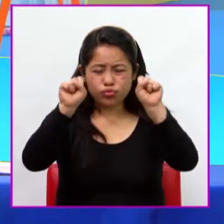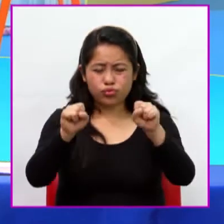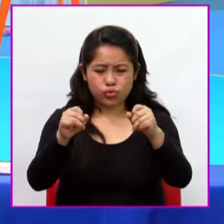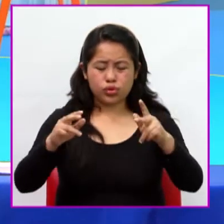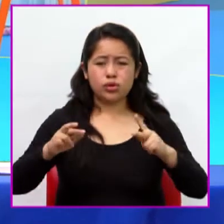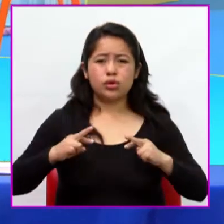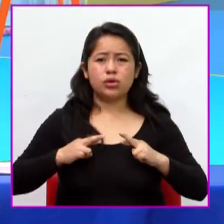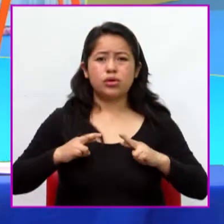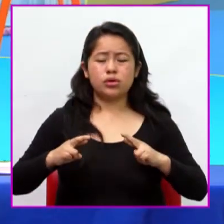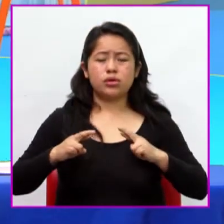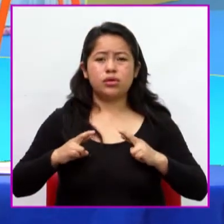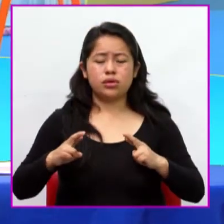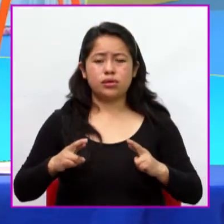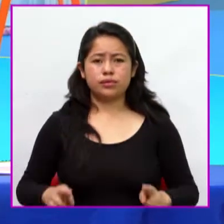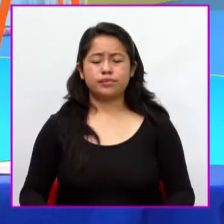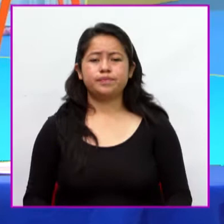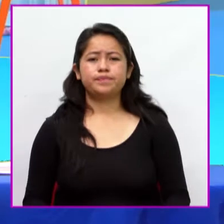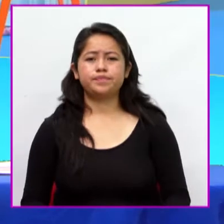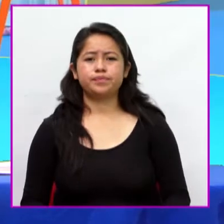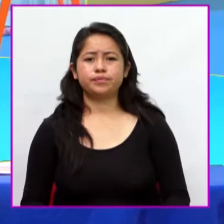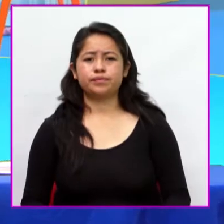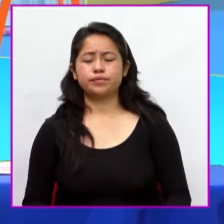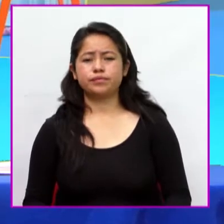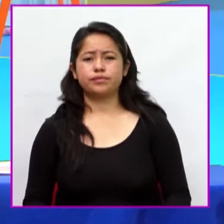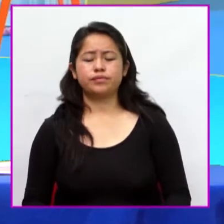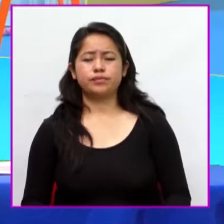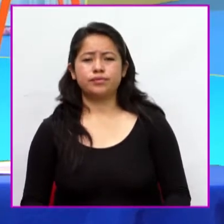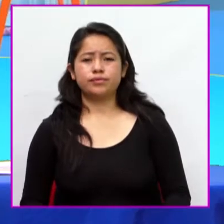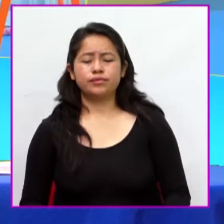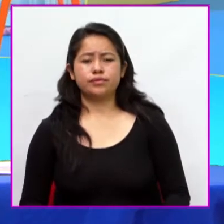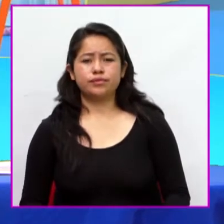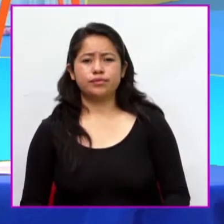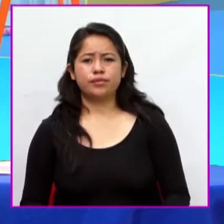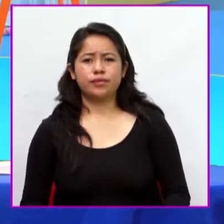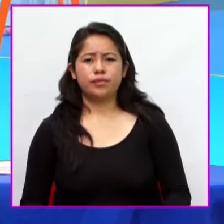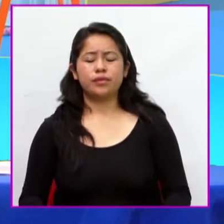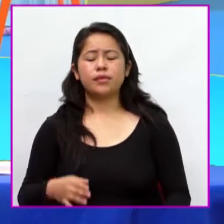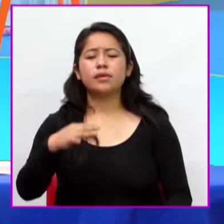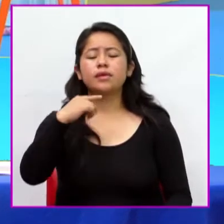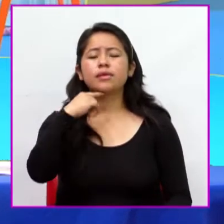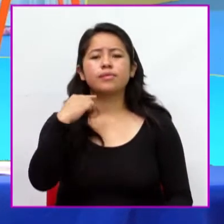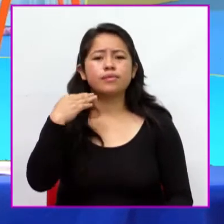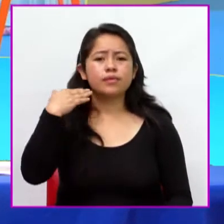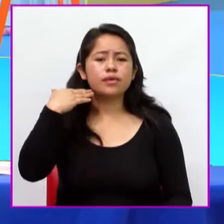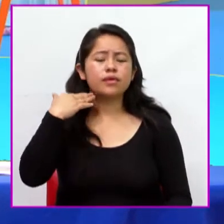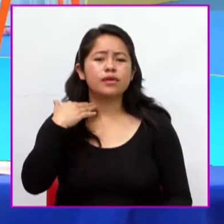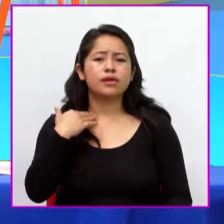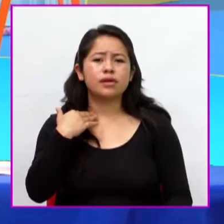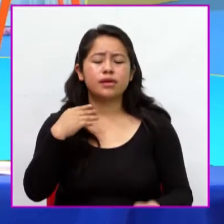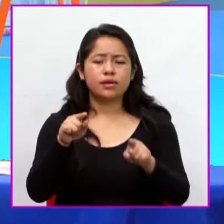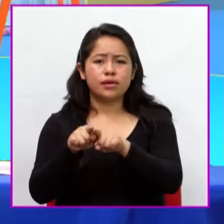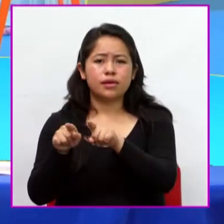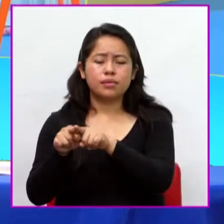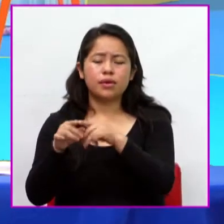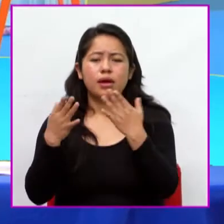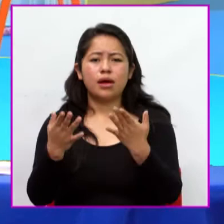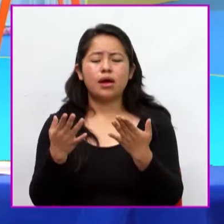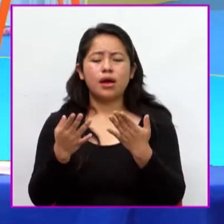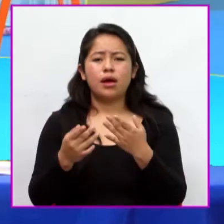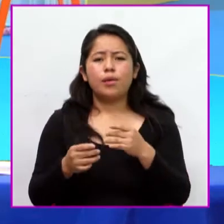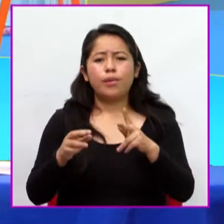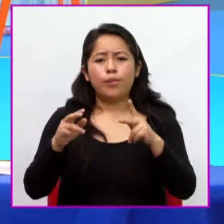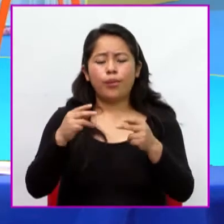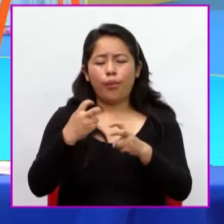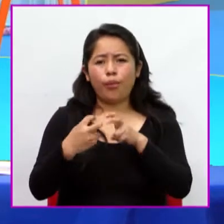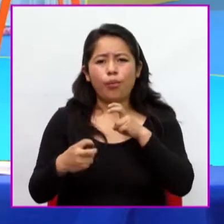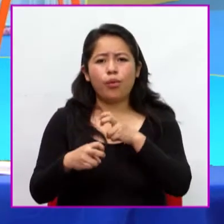las fosas nasales, la faringe, la laringe, la tráquea, o pueden afectar a la parte inferior del aparato respiratorio, es decir,